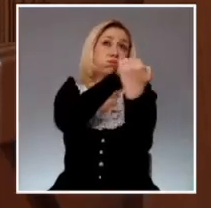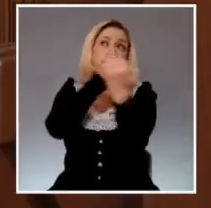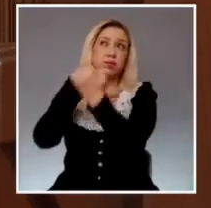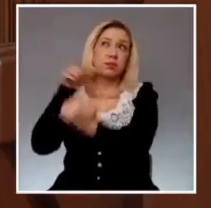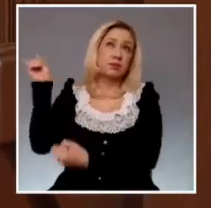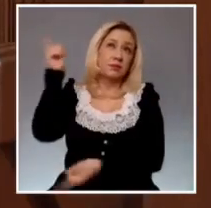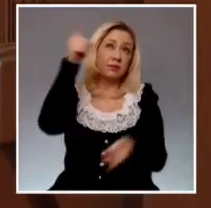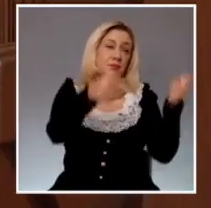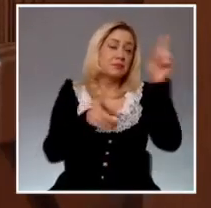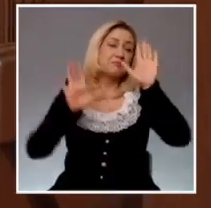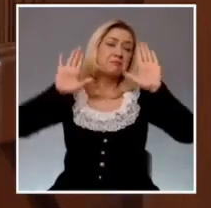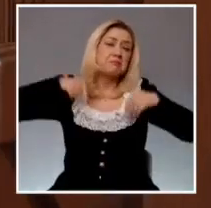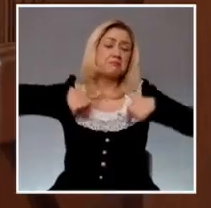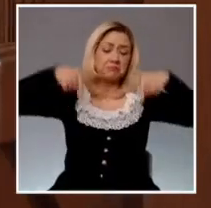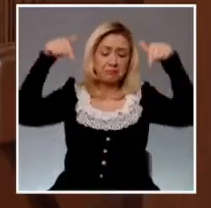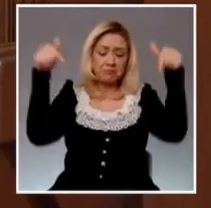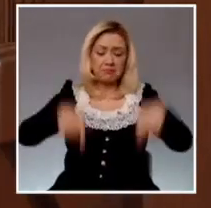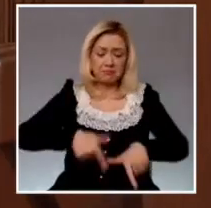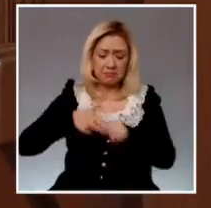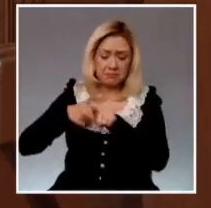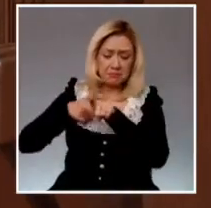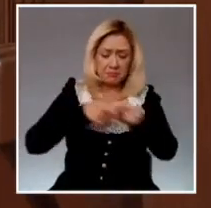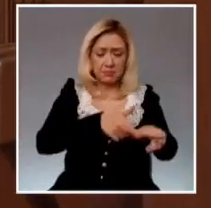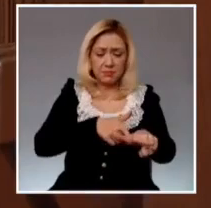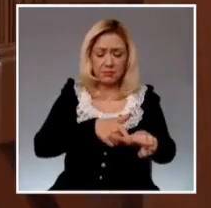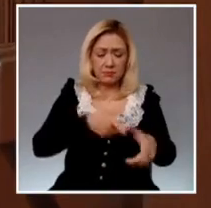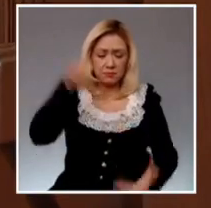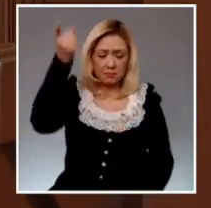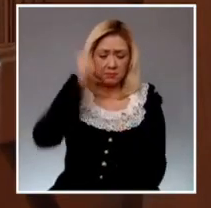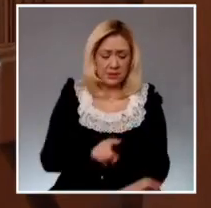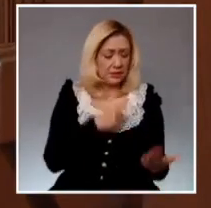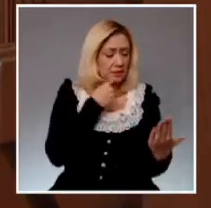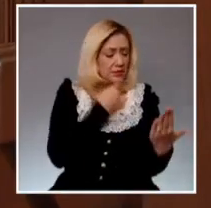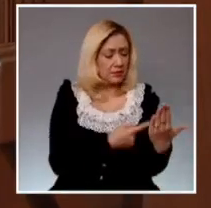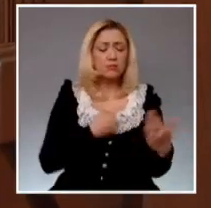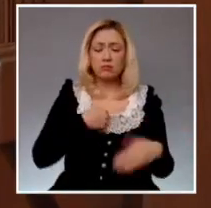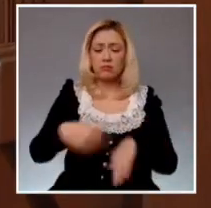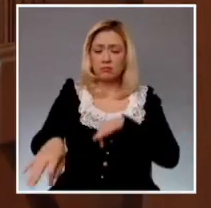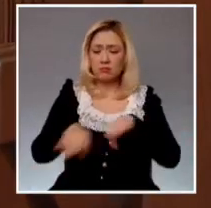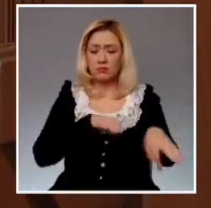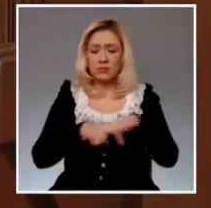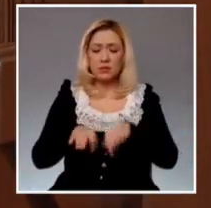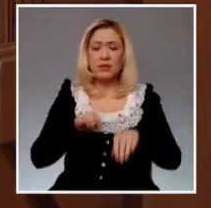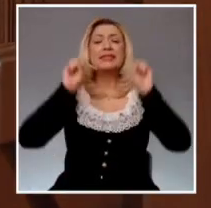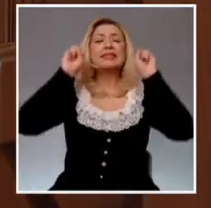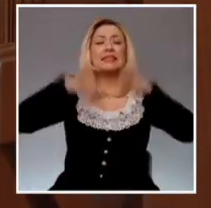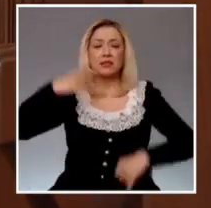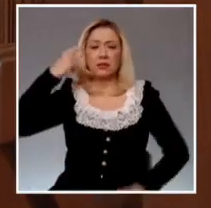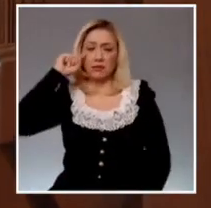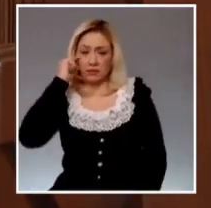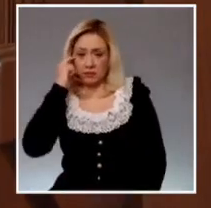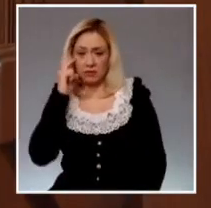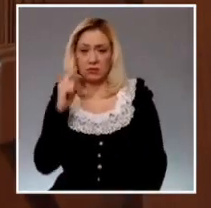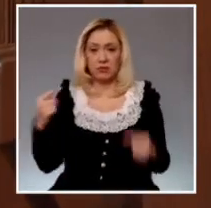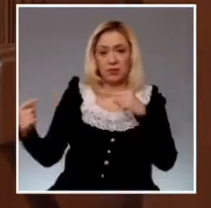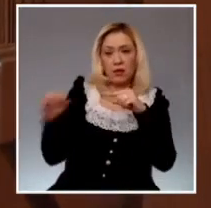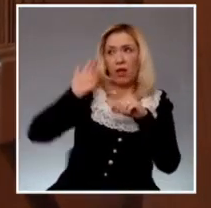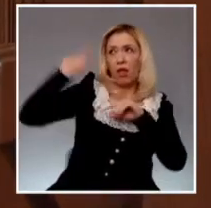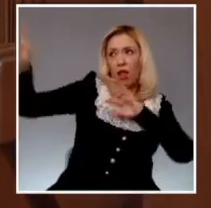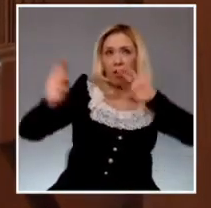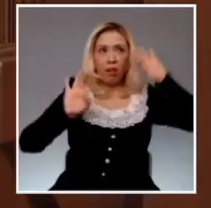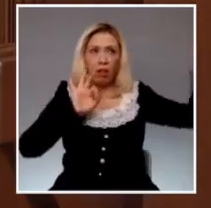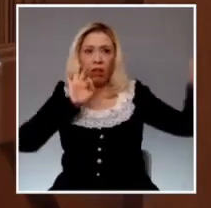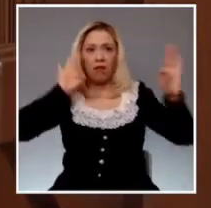encomienda, sin sobresaltos, sin ocurrencias y sin generar intrigas públicas.